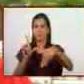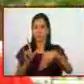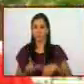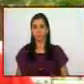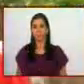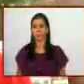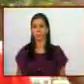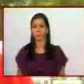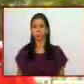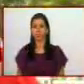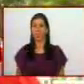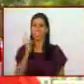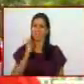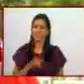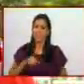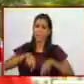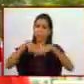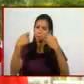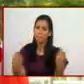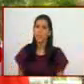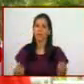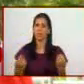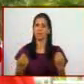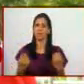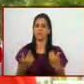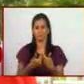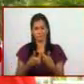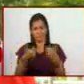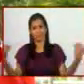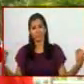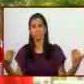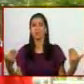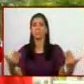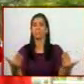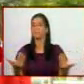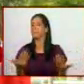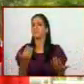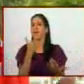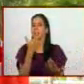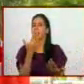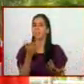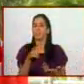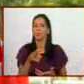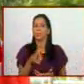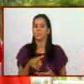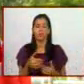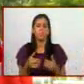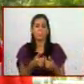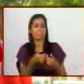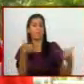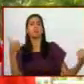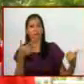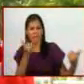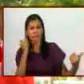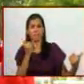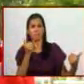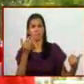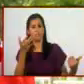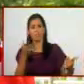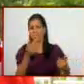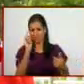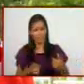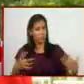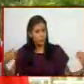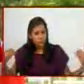Tenemos que romper esa condición, esa separación que estableció la condición